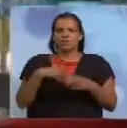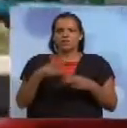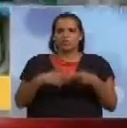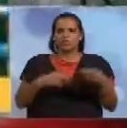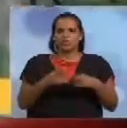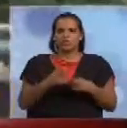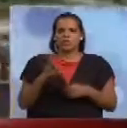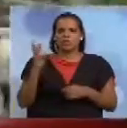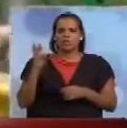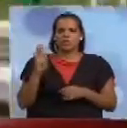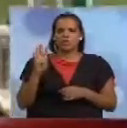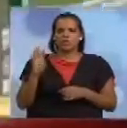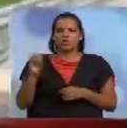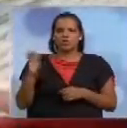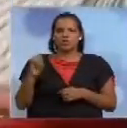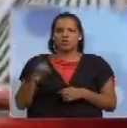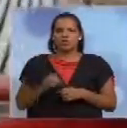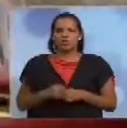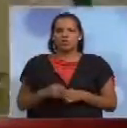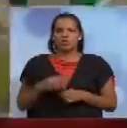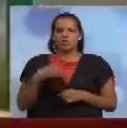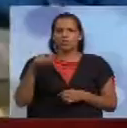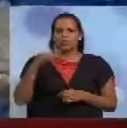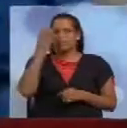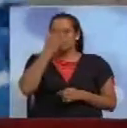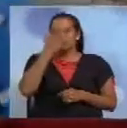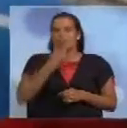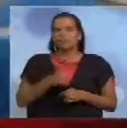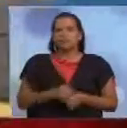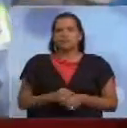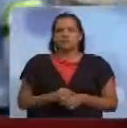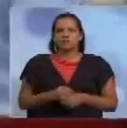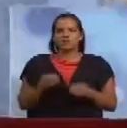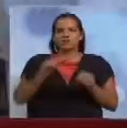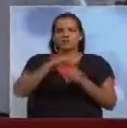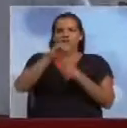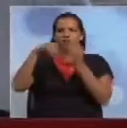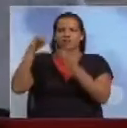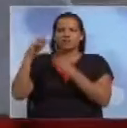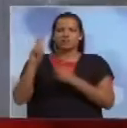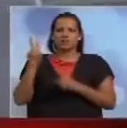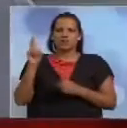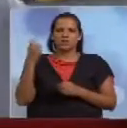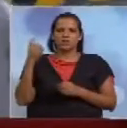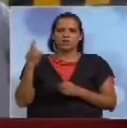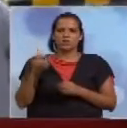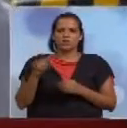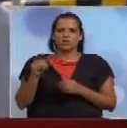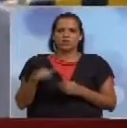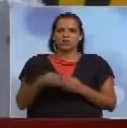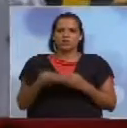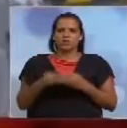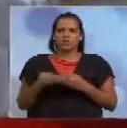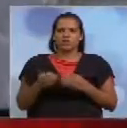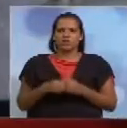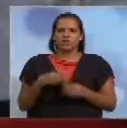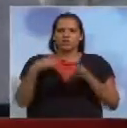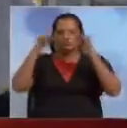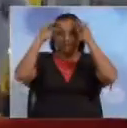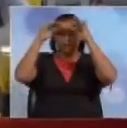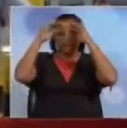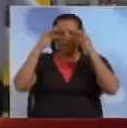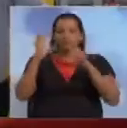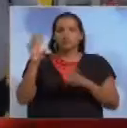cuales 6.400 fueron esmeraldeños. Se invirtieron 200 millones de dólares en capacitación